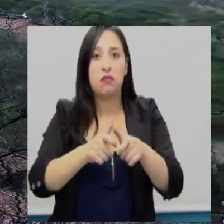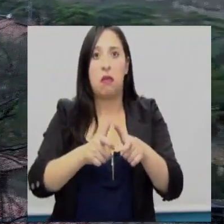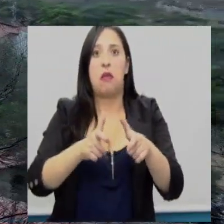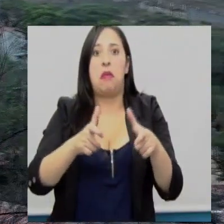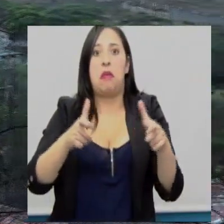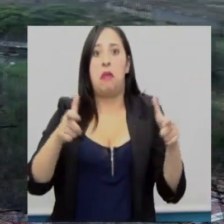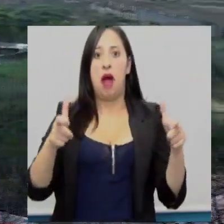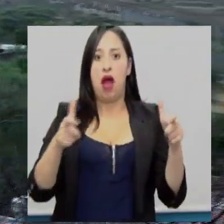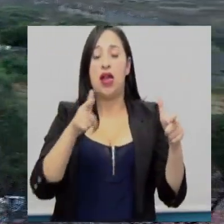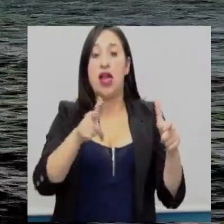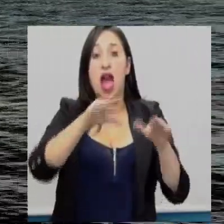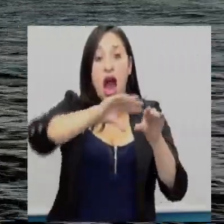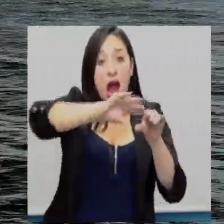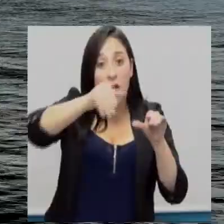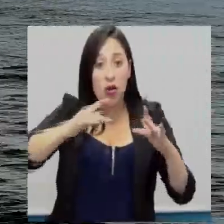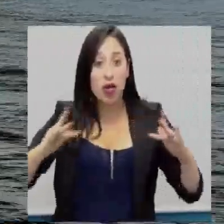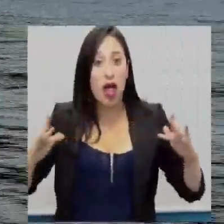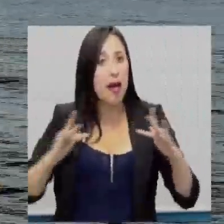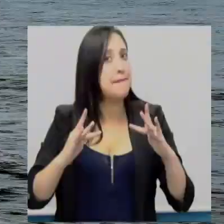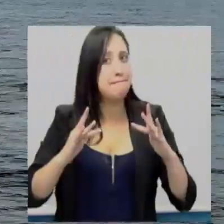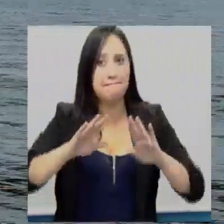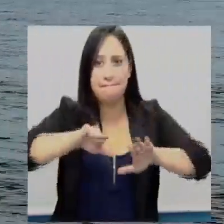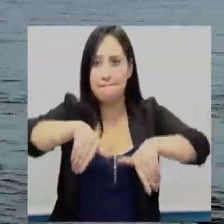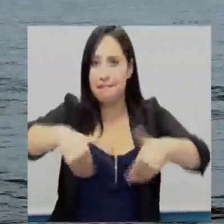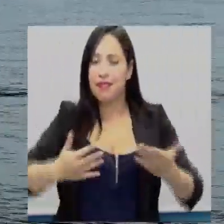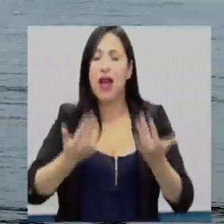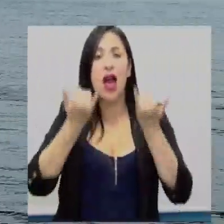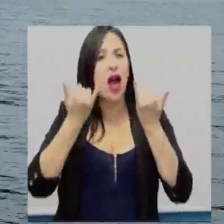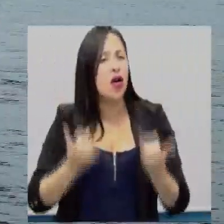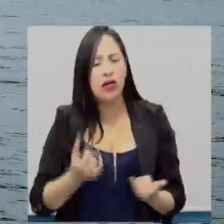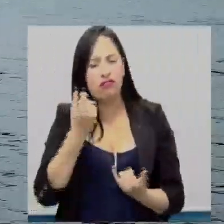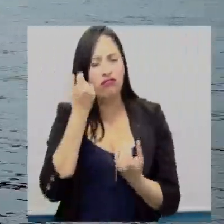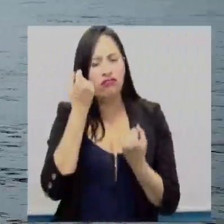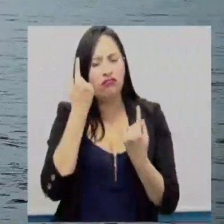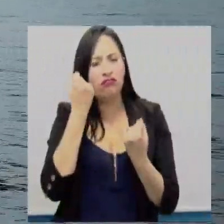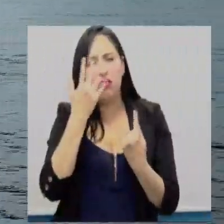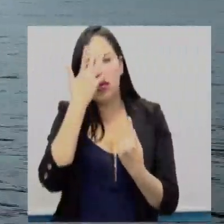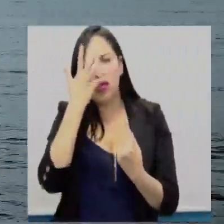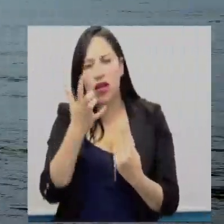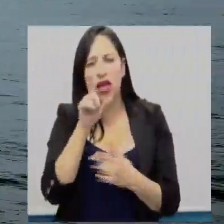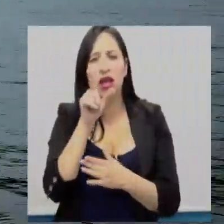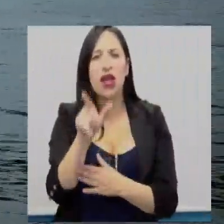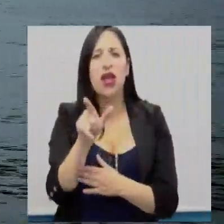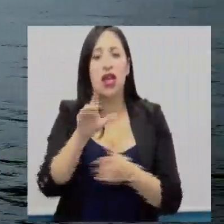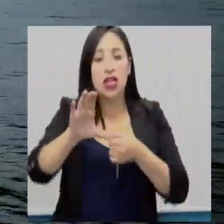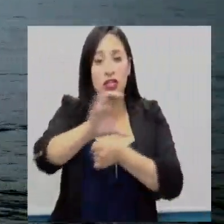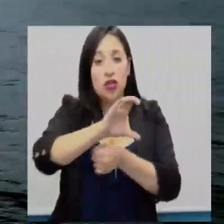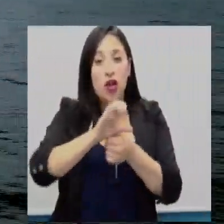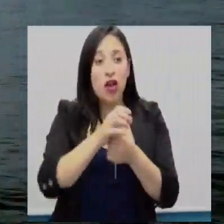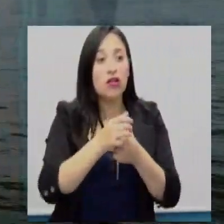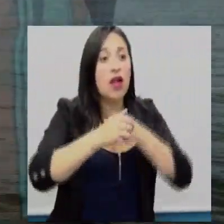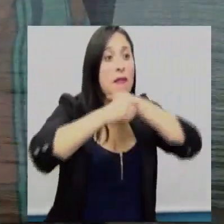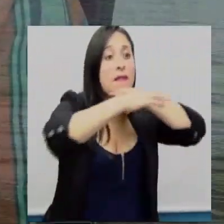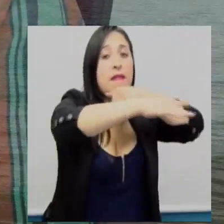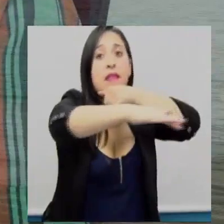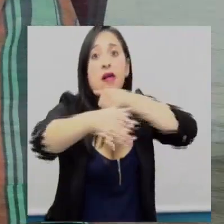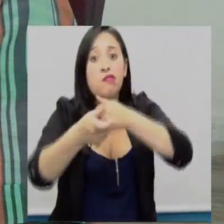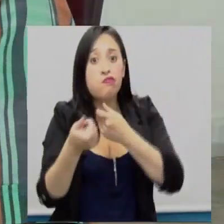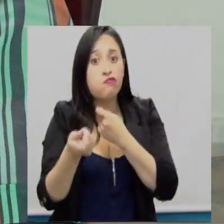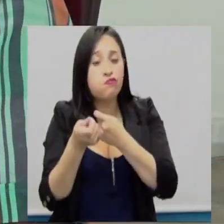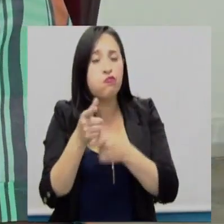año. La gente no entiende por qué una ciudad rodeada de agua por todas partes tiene problemas por la falta del líquido. Nosotros